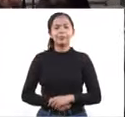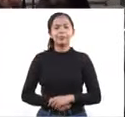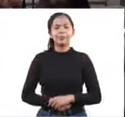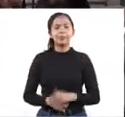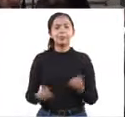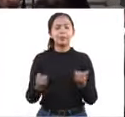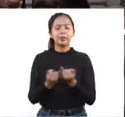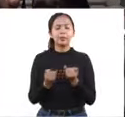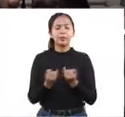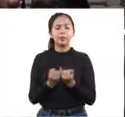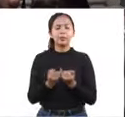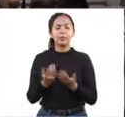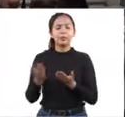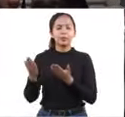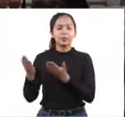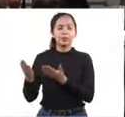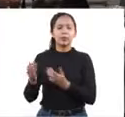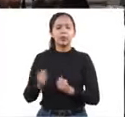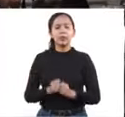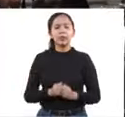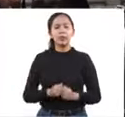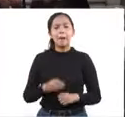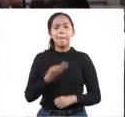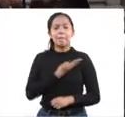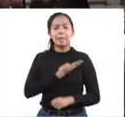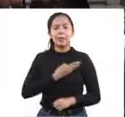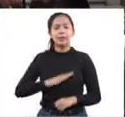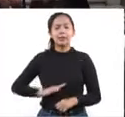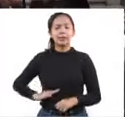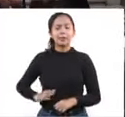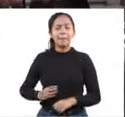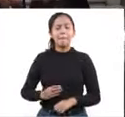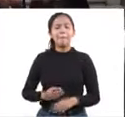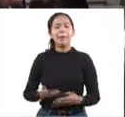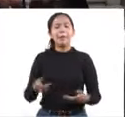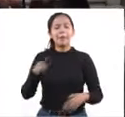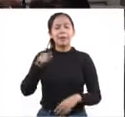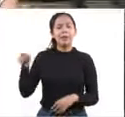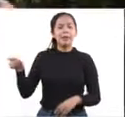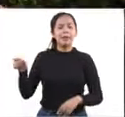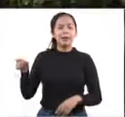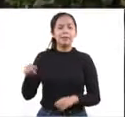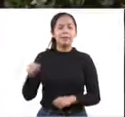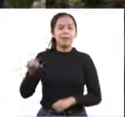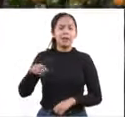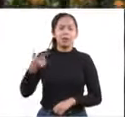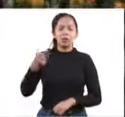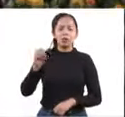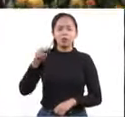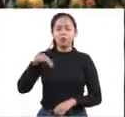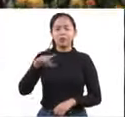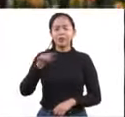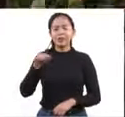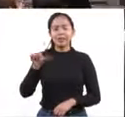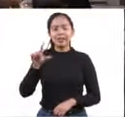El vicepresidente del Centro de Estudios California México, doctor Gonzalo Santos.